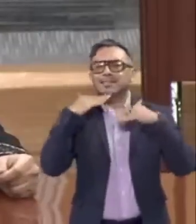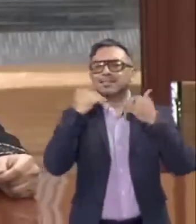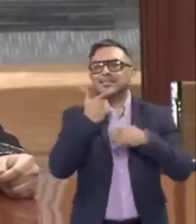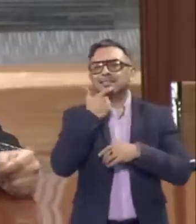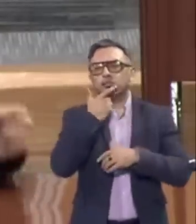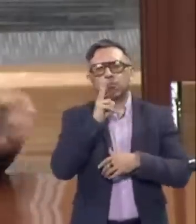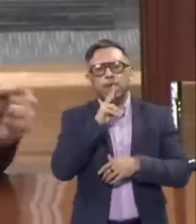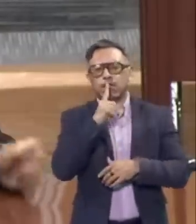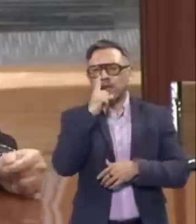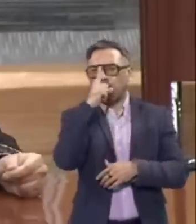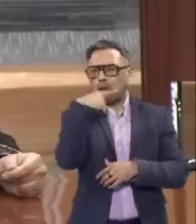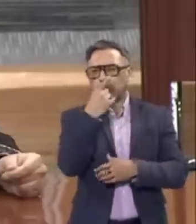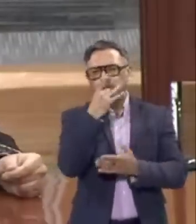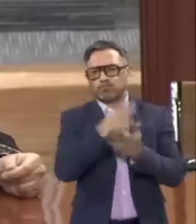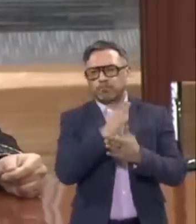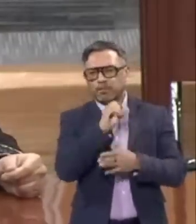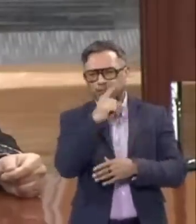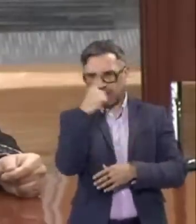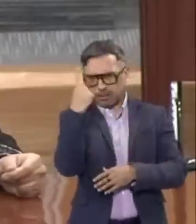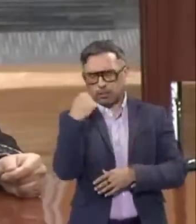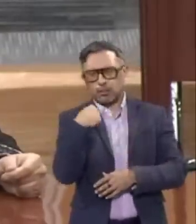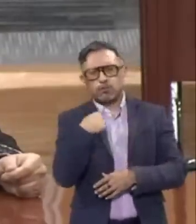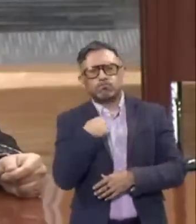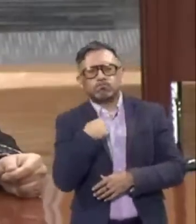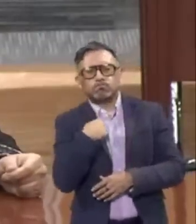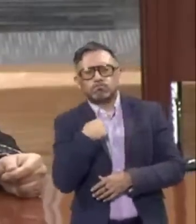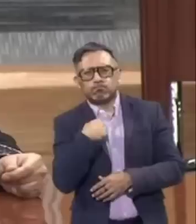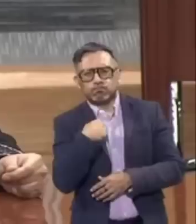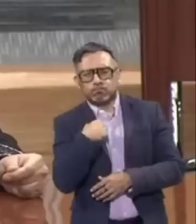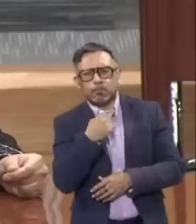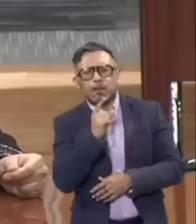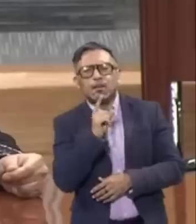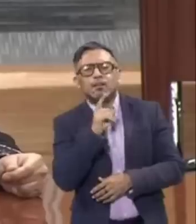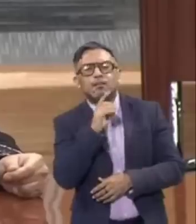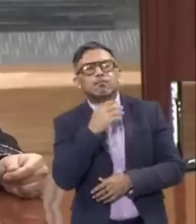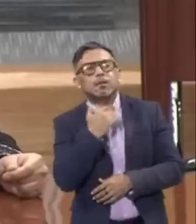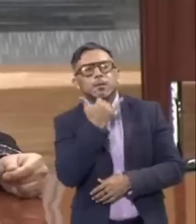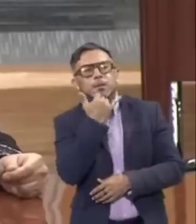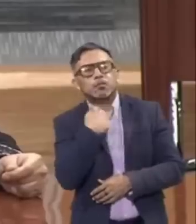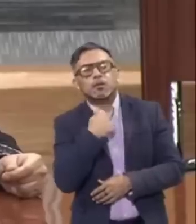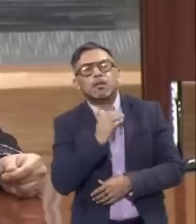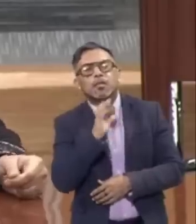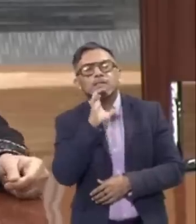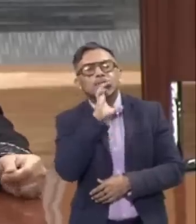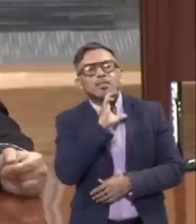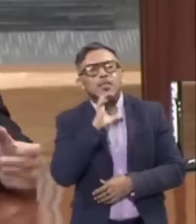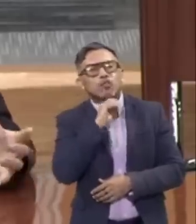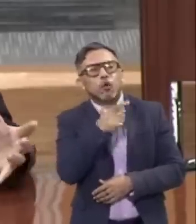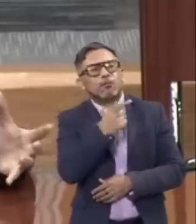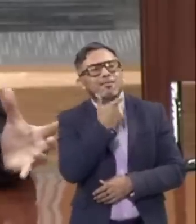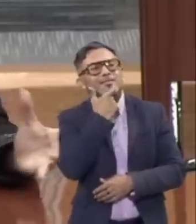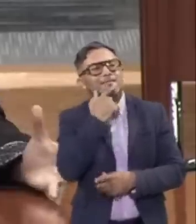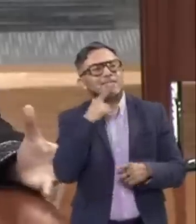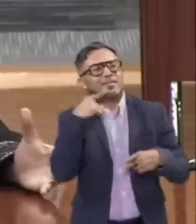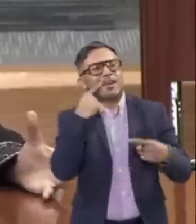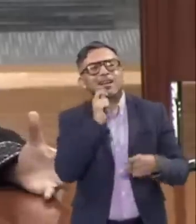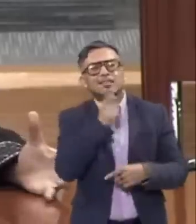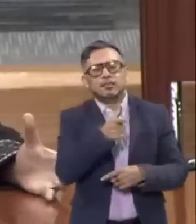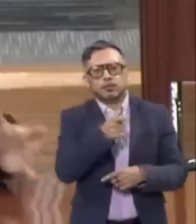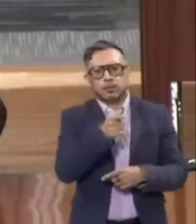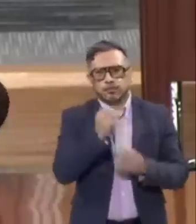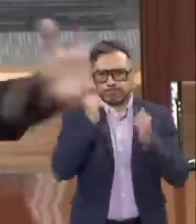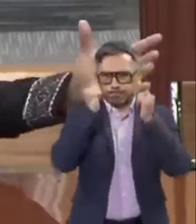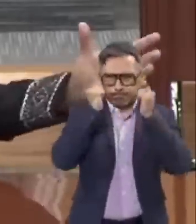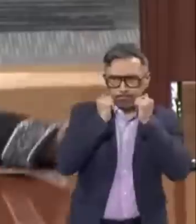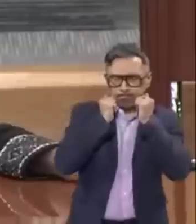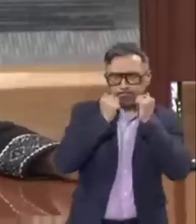simple. Seré curiosa, señor consejero, ¿de qué se ríe? ¿De quitarse la máscara y